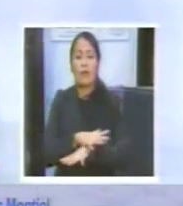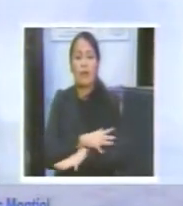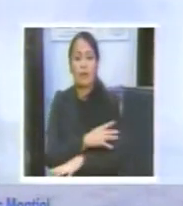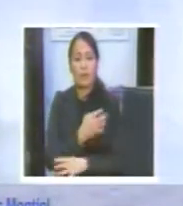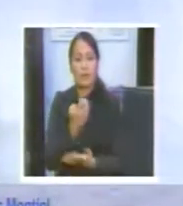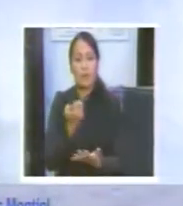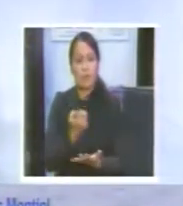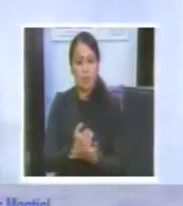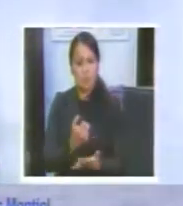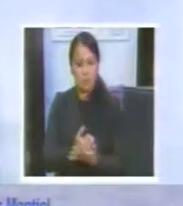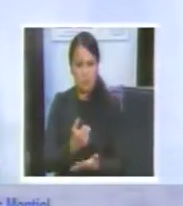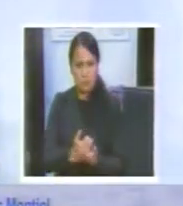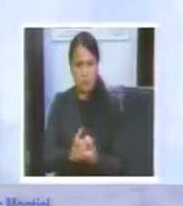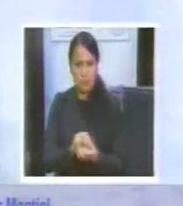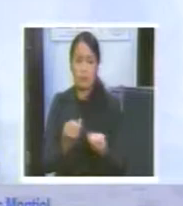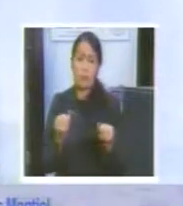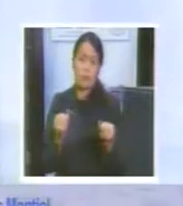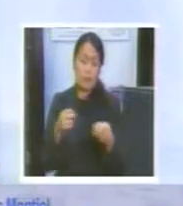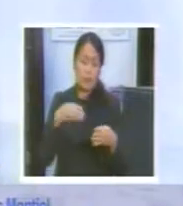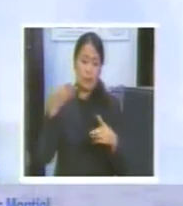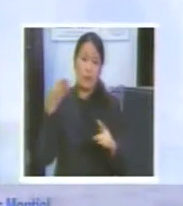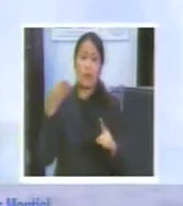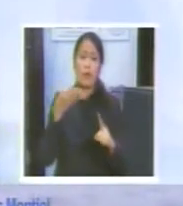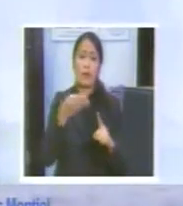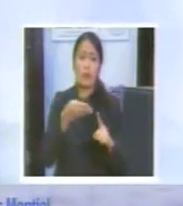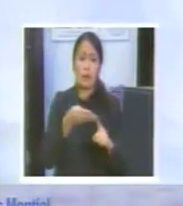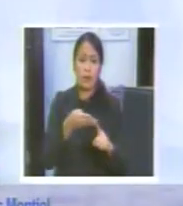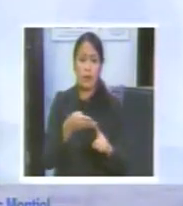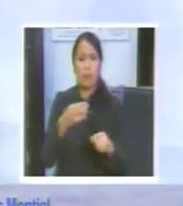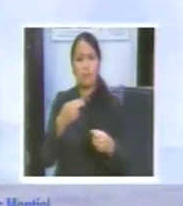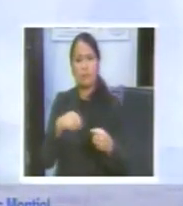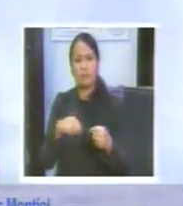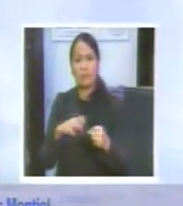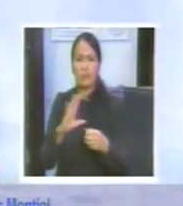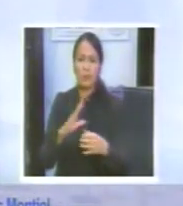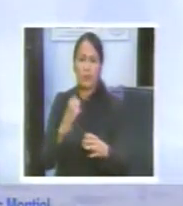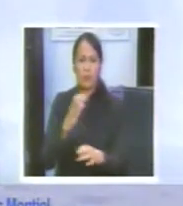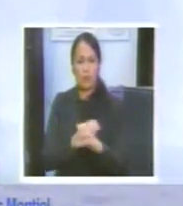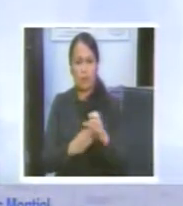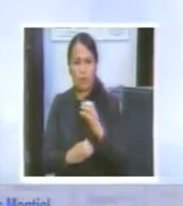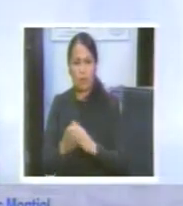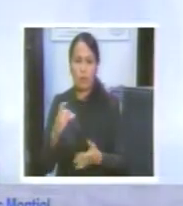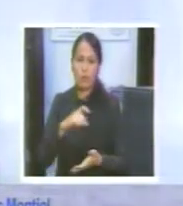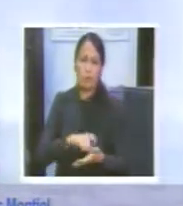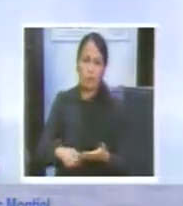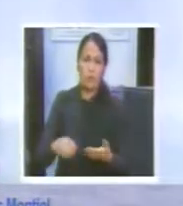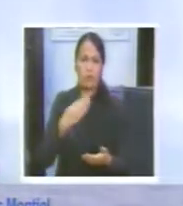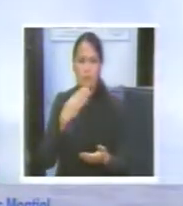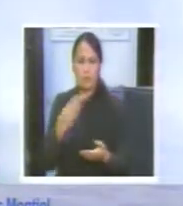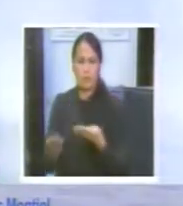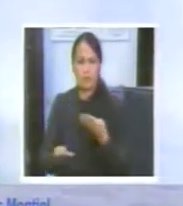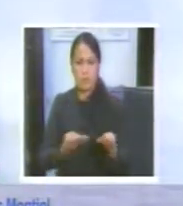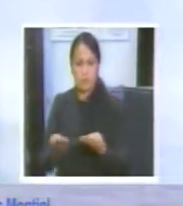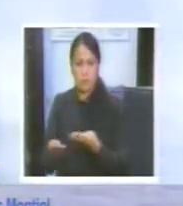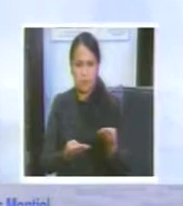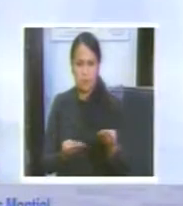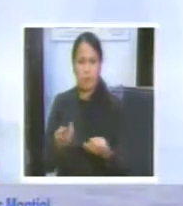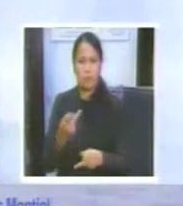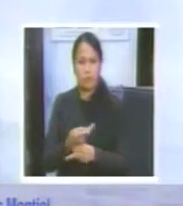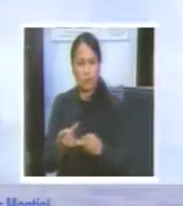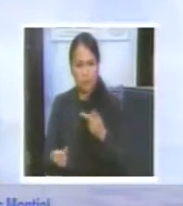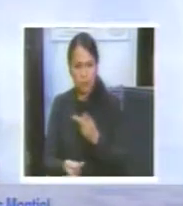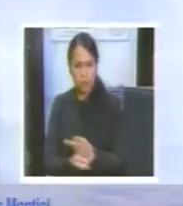economía, particularmente en lo que respecta a la regulación de los mercados de bienes y factores de la producción, principalmente